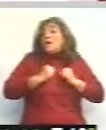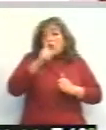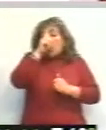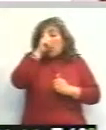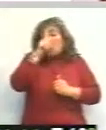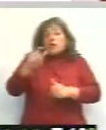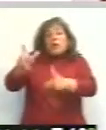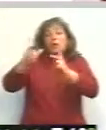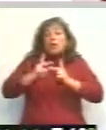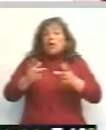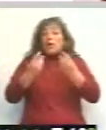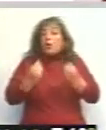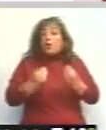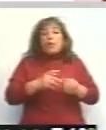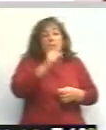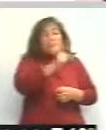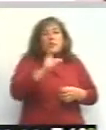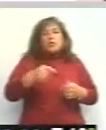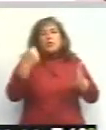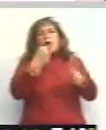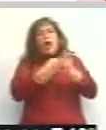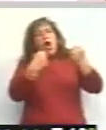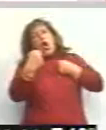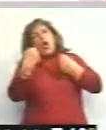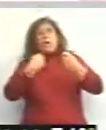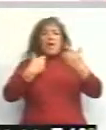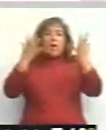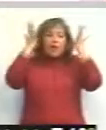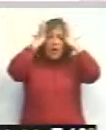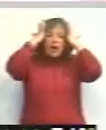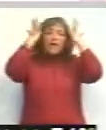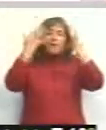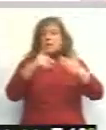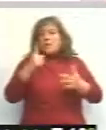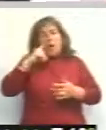nosocomio. Habría muchas personas con politraumatismos y traumatismo encefalocraniano, pero fuera de peligro.